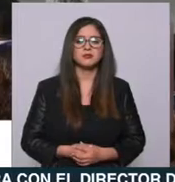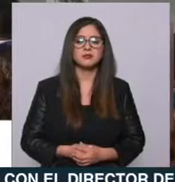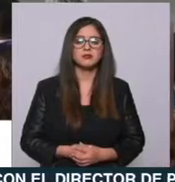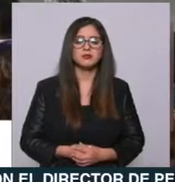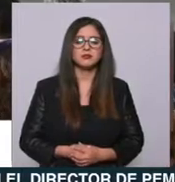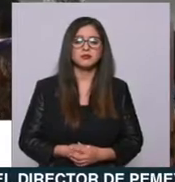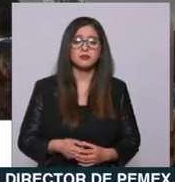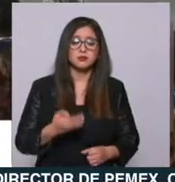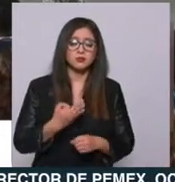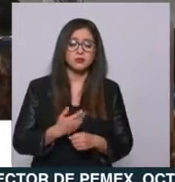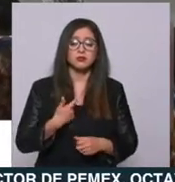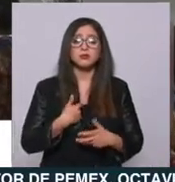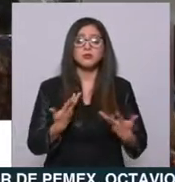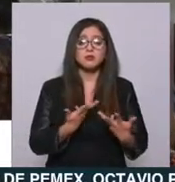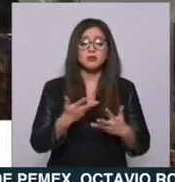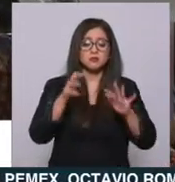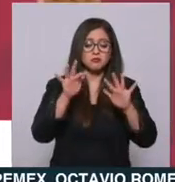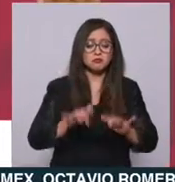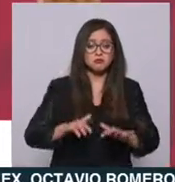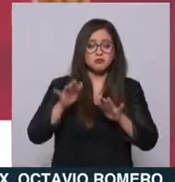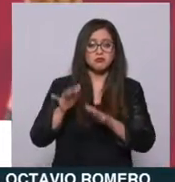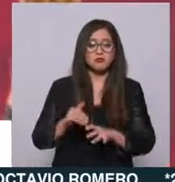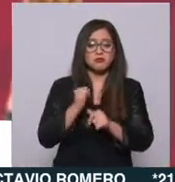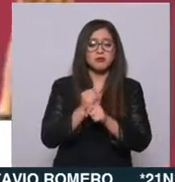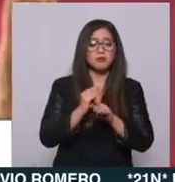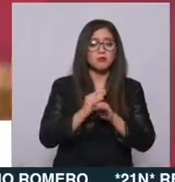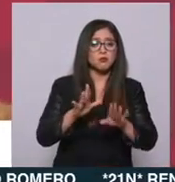informe, no tengo tiempo